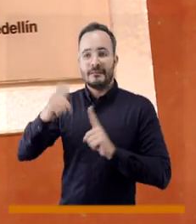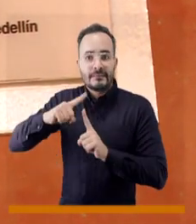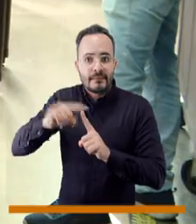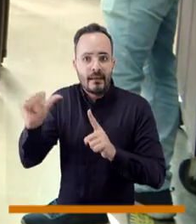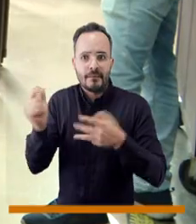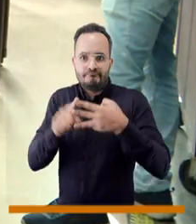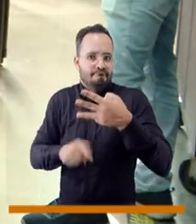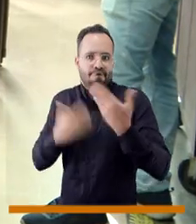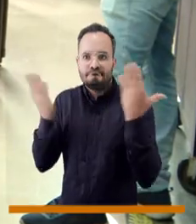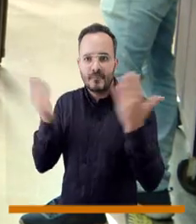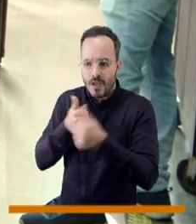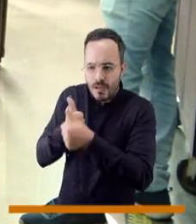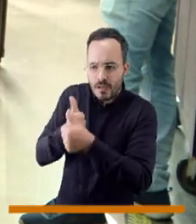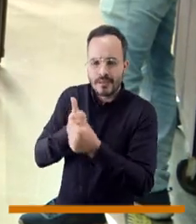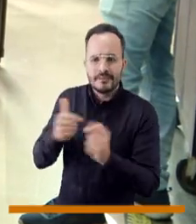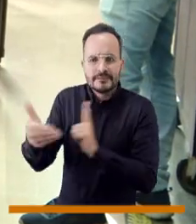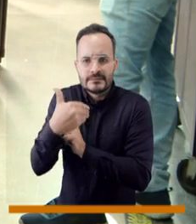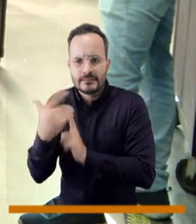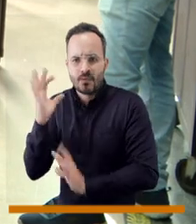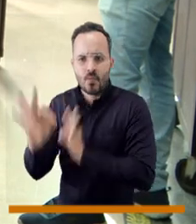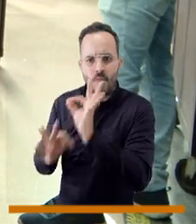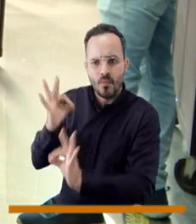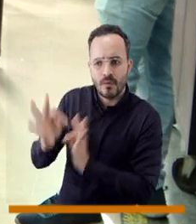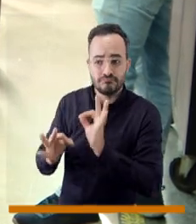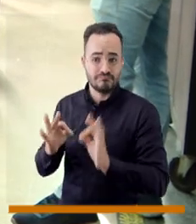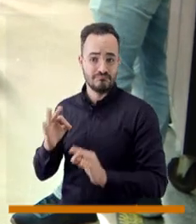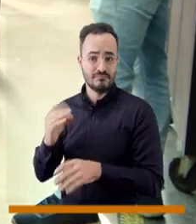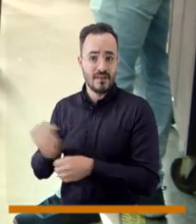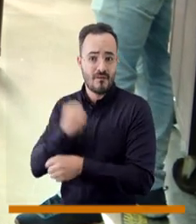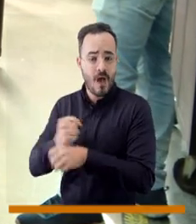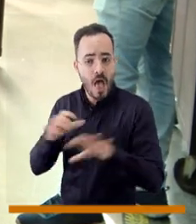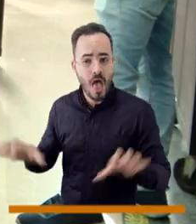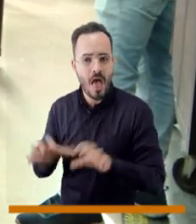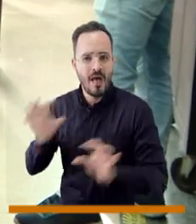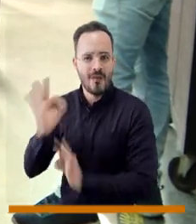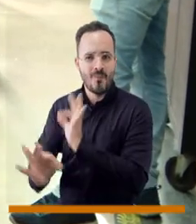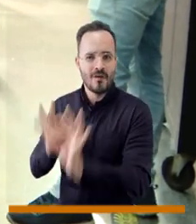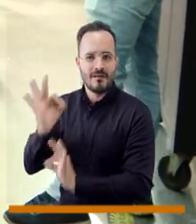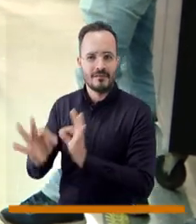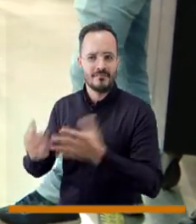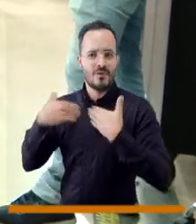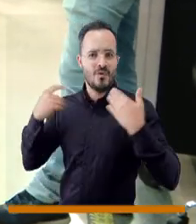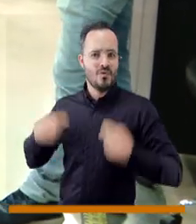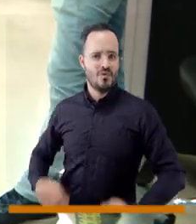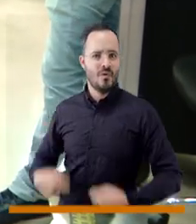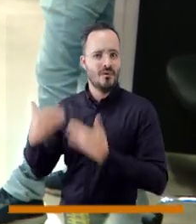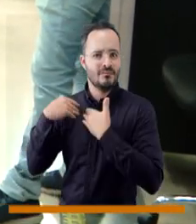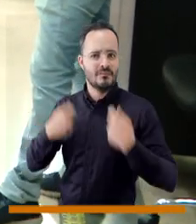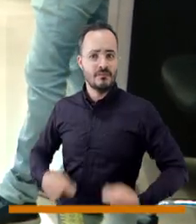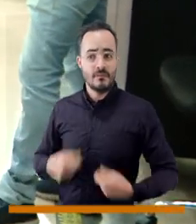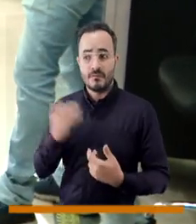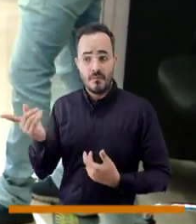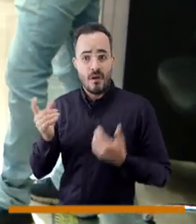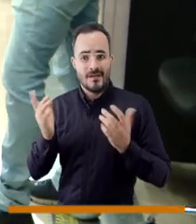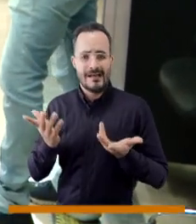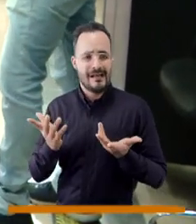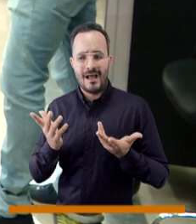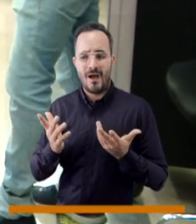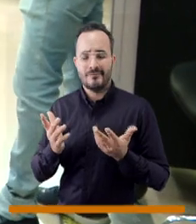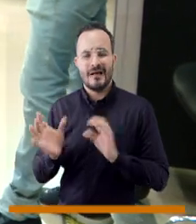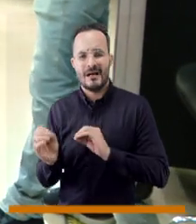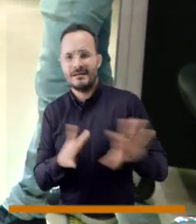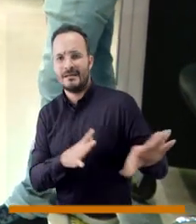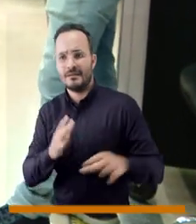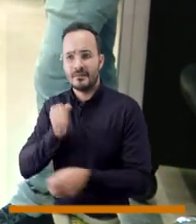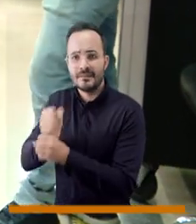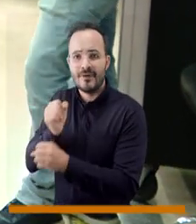familiar que cuida y protege a esa persona, a ese niño, a esa niña con discapacidad, que por la misma circunstancia no puede acceder a una